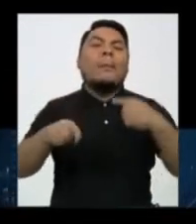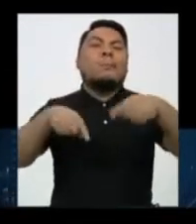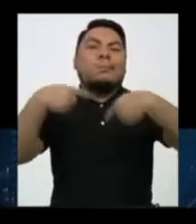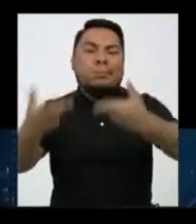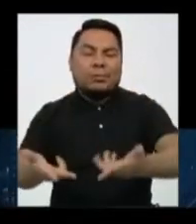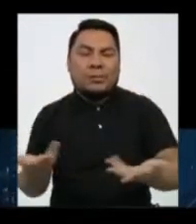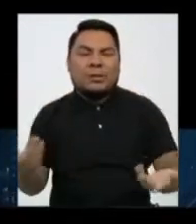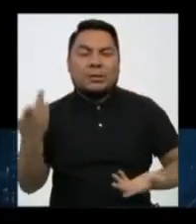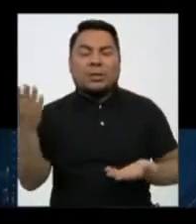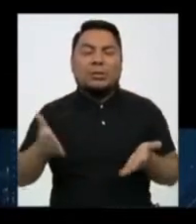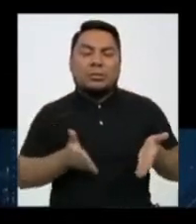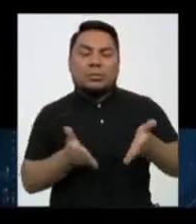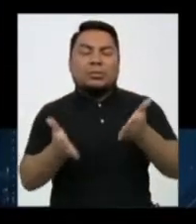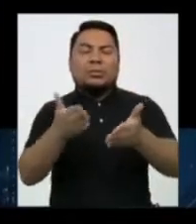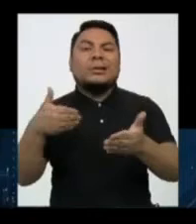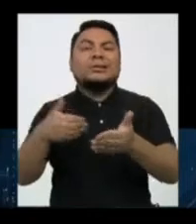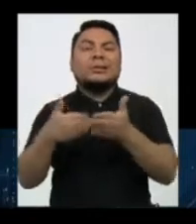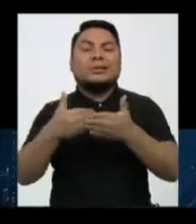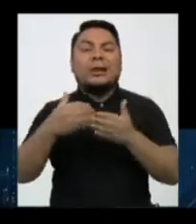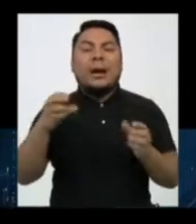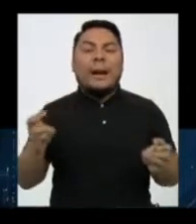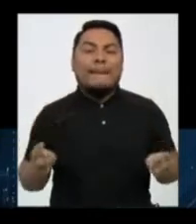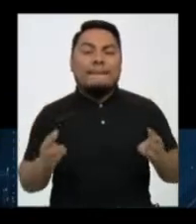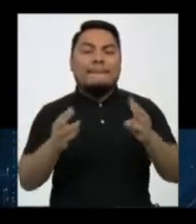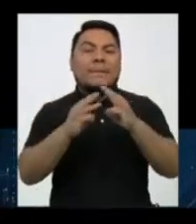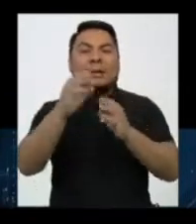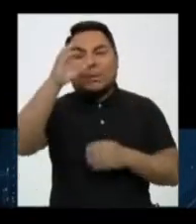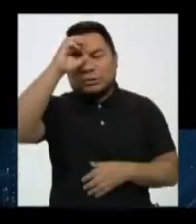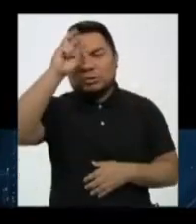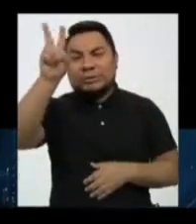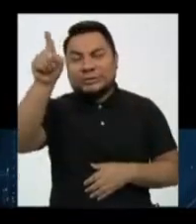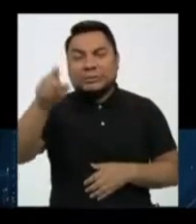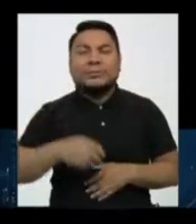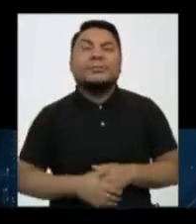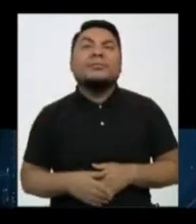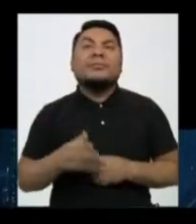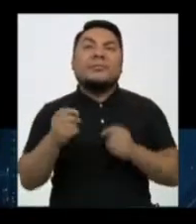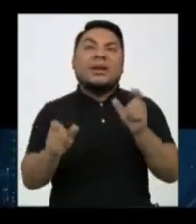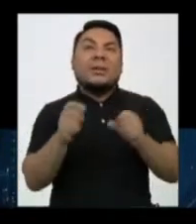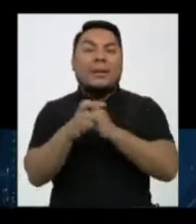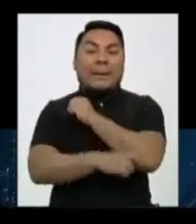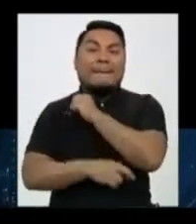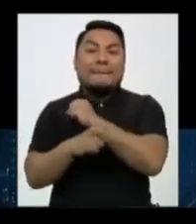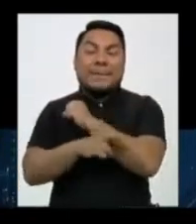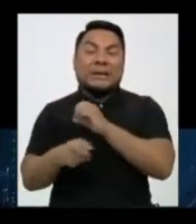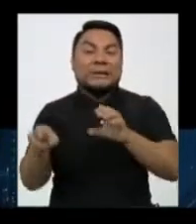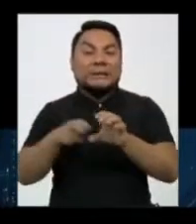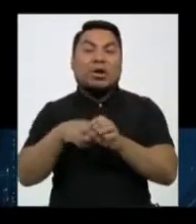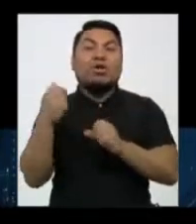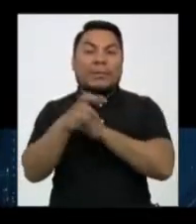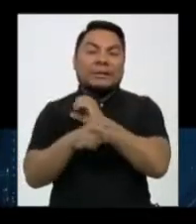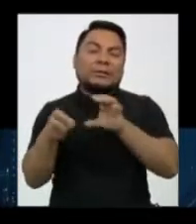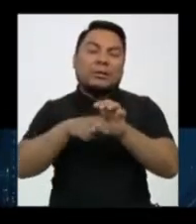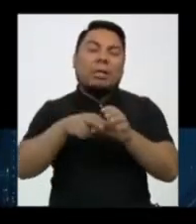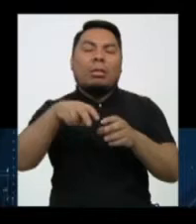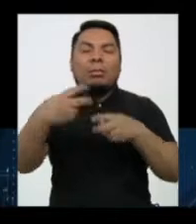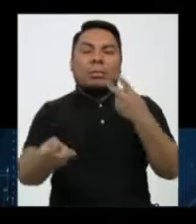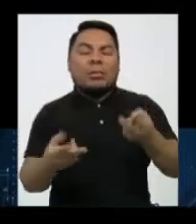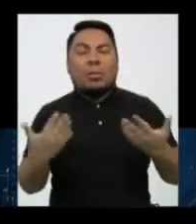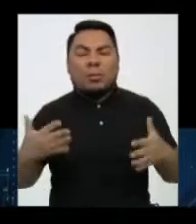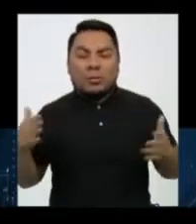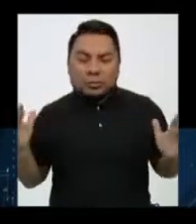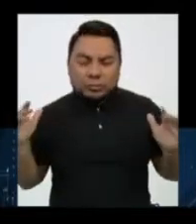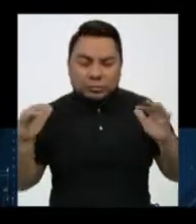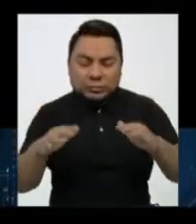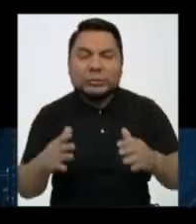rumbo al distrito de Machu Picchu en el Cusco. Pasajeros, en su mayoría extranjeros, tuvieron que ser auxiliados por pobladores de la zona, quienes rompieron